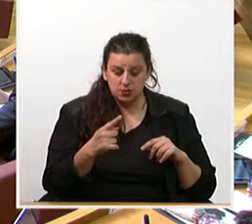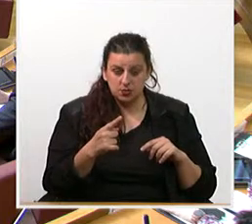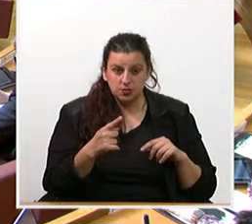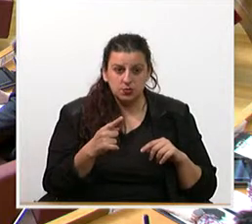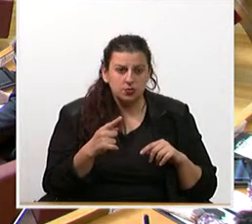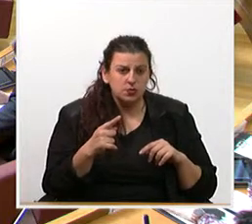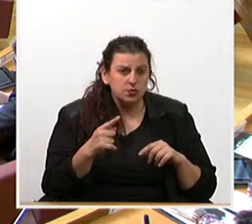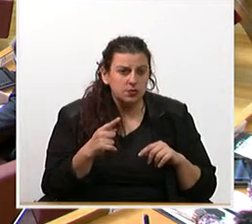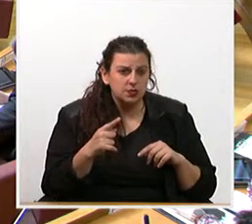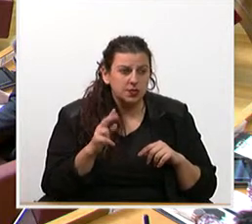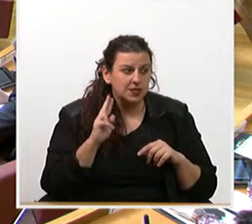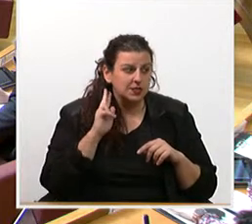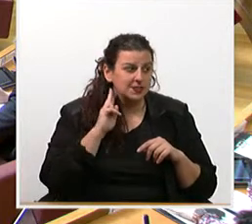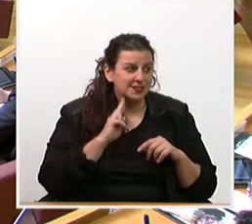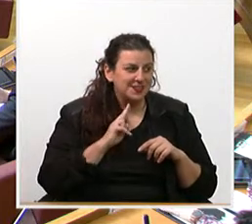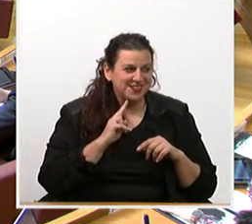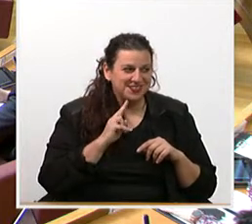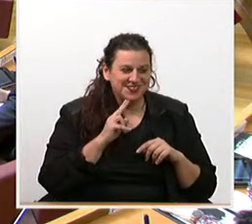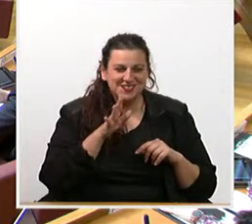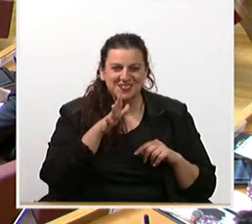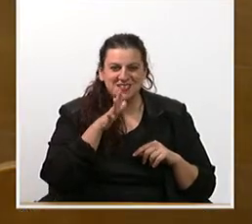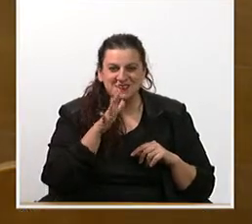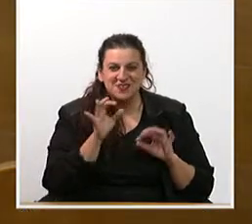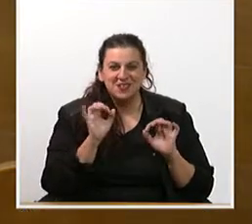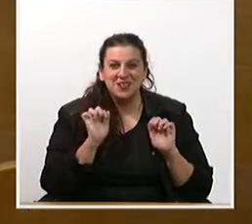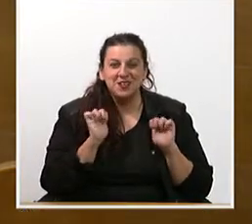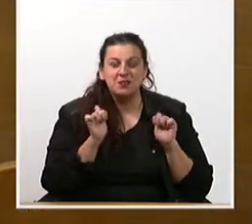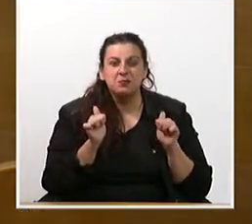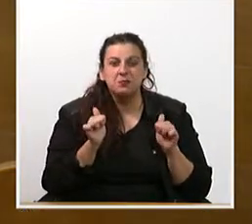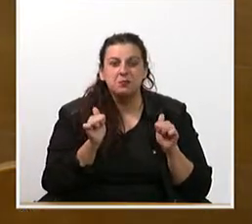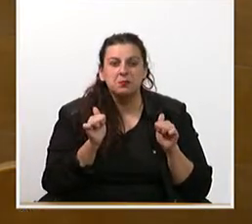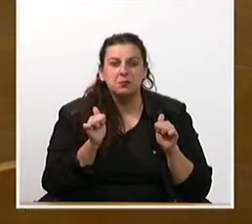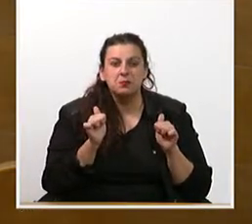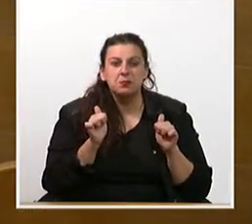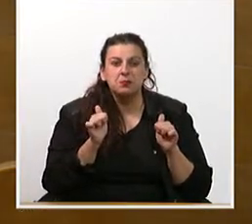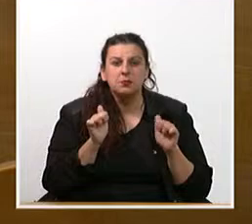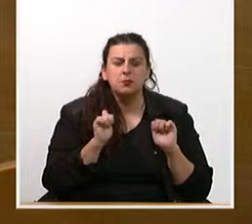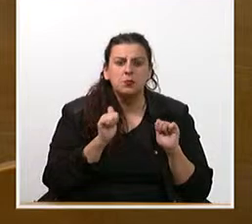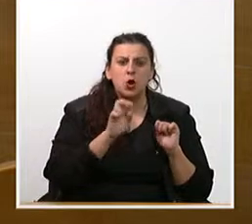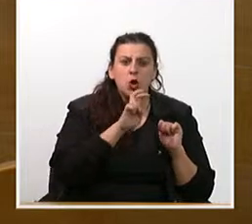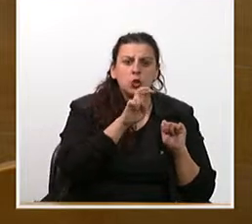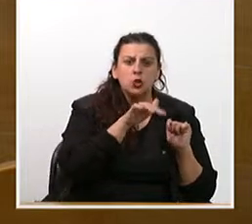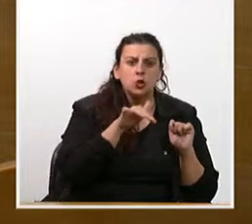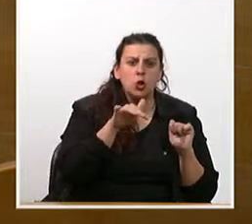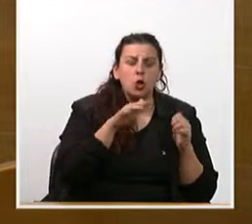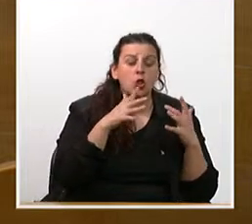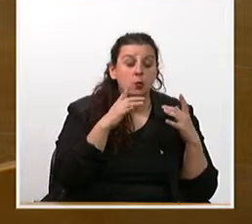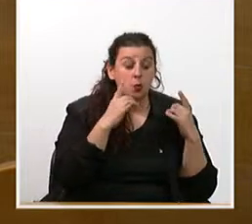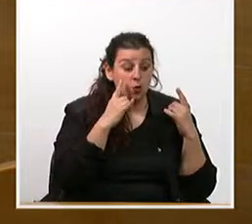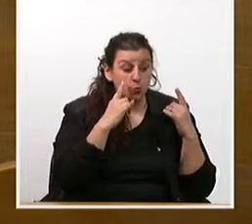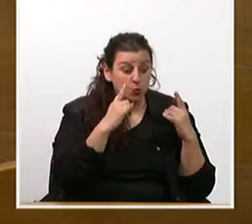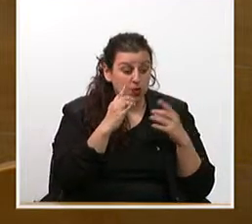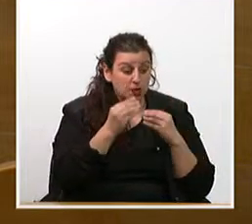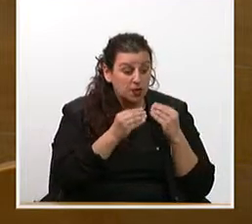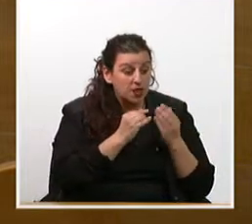acab no se va comenzar a reformar el m se va un INS en